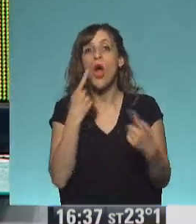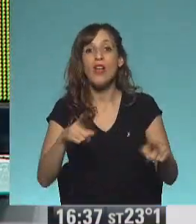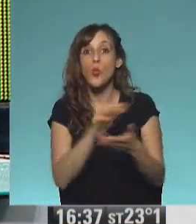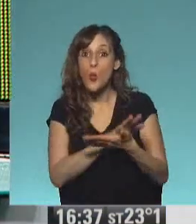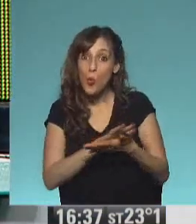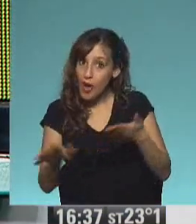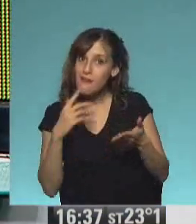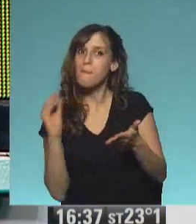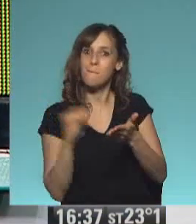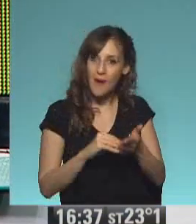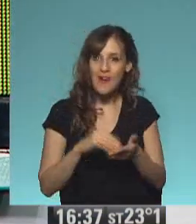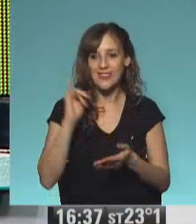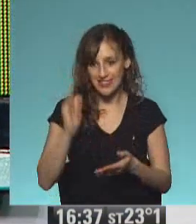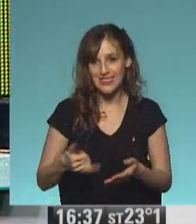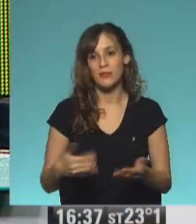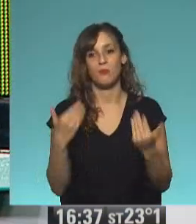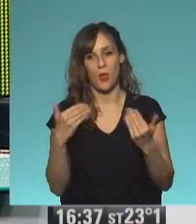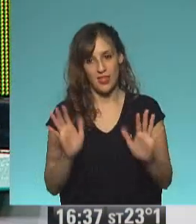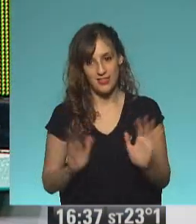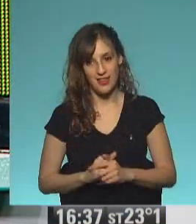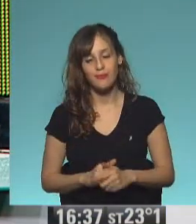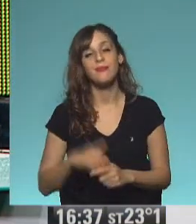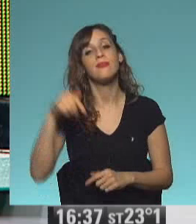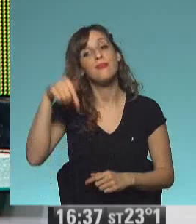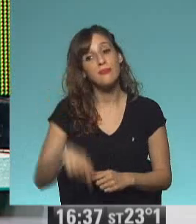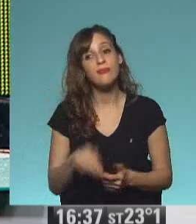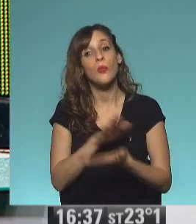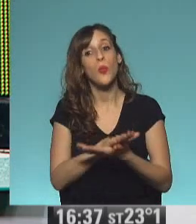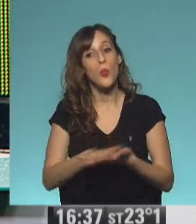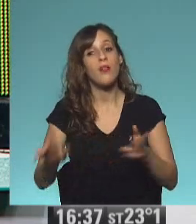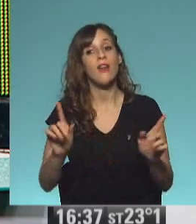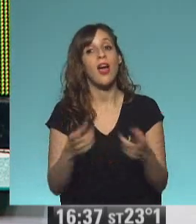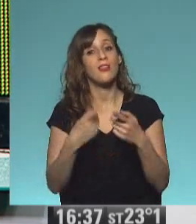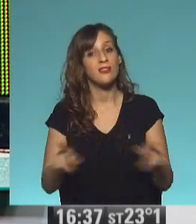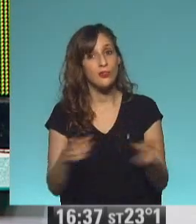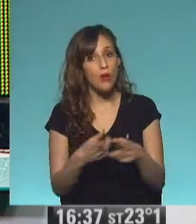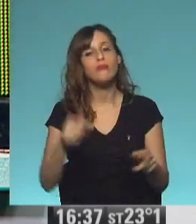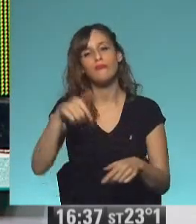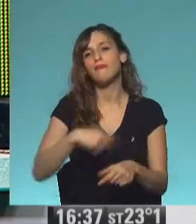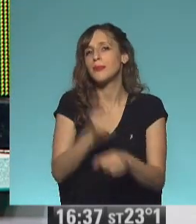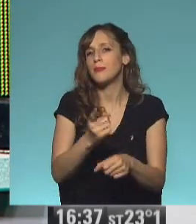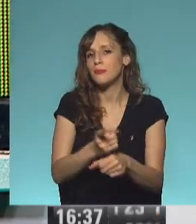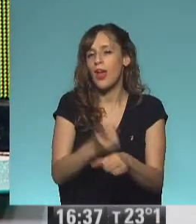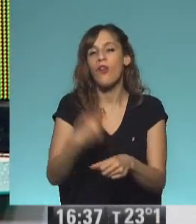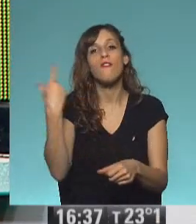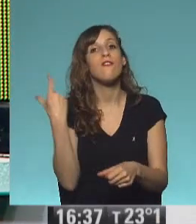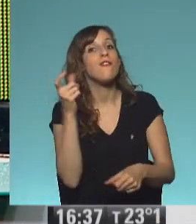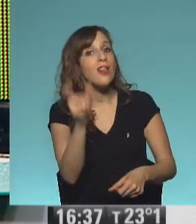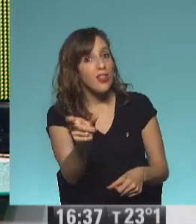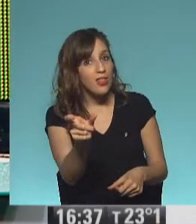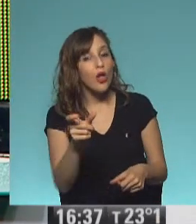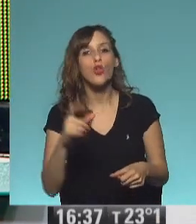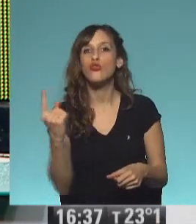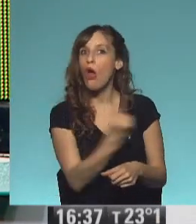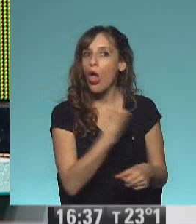señor puede ser muy bien y para ello está en nueva canción quiero que veamos un vídeo que estemos